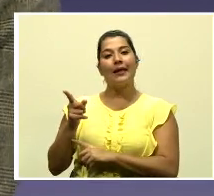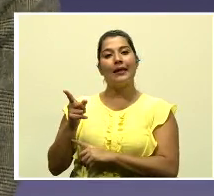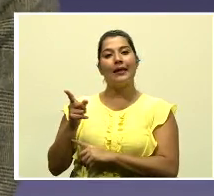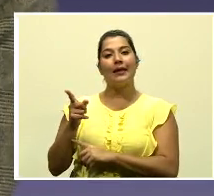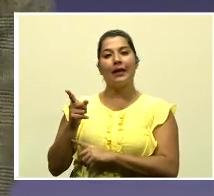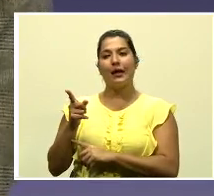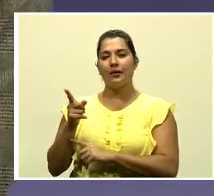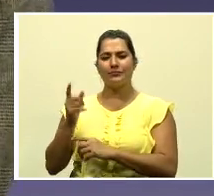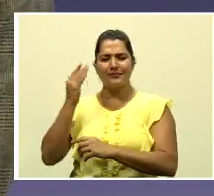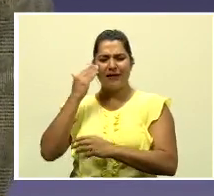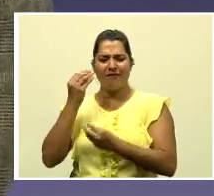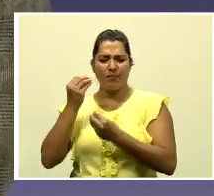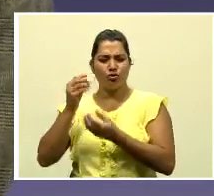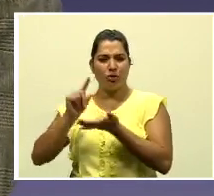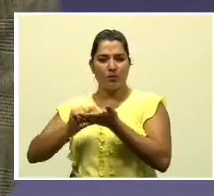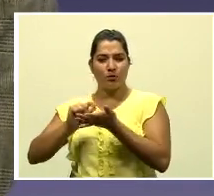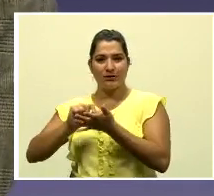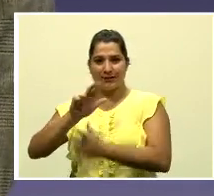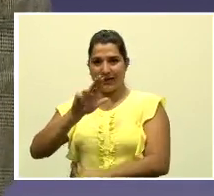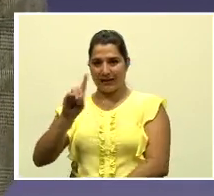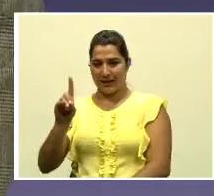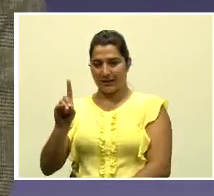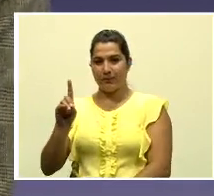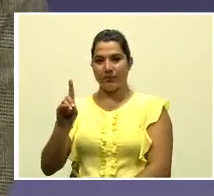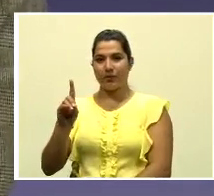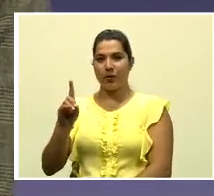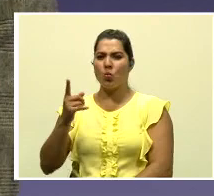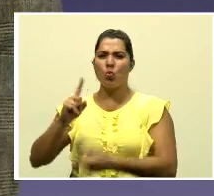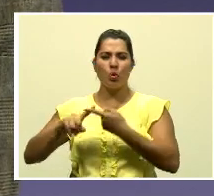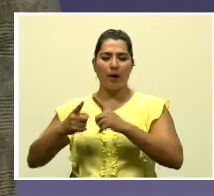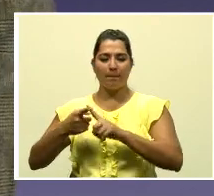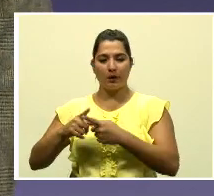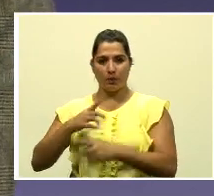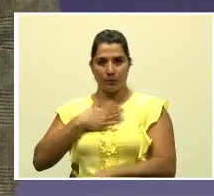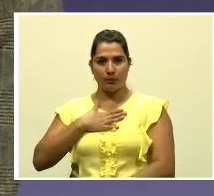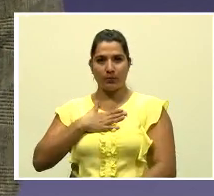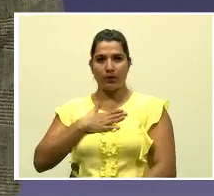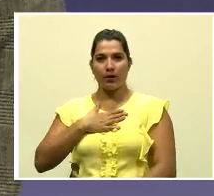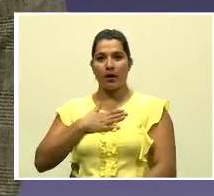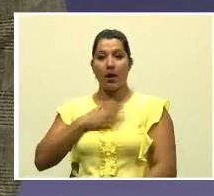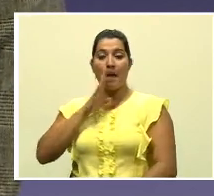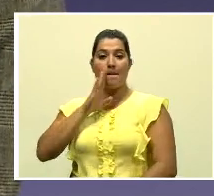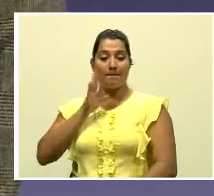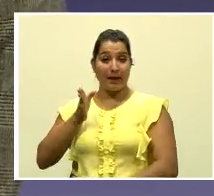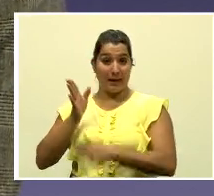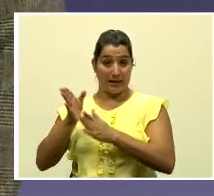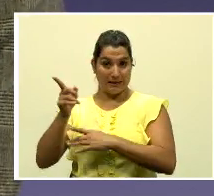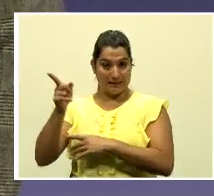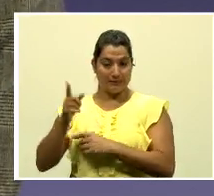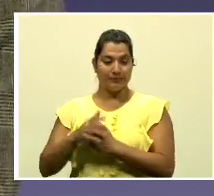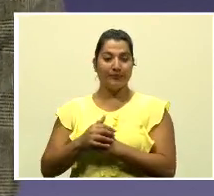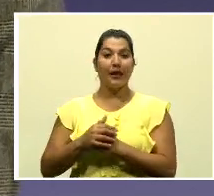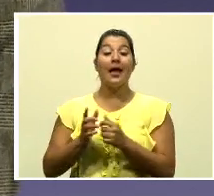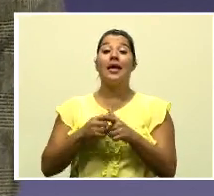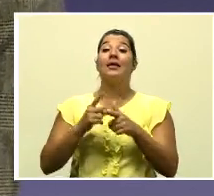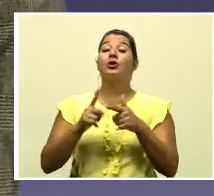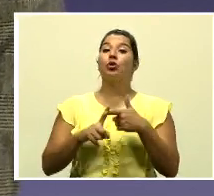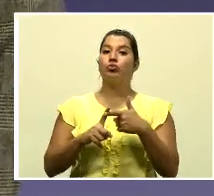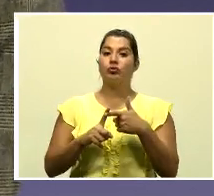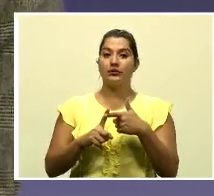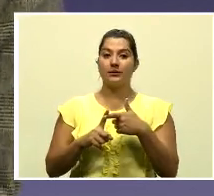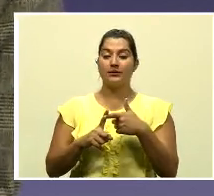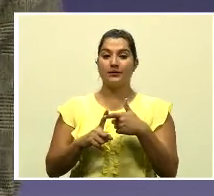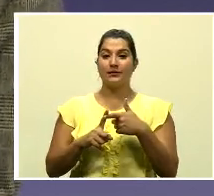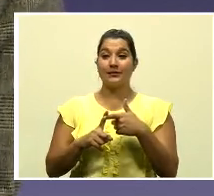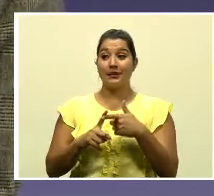de la impresión 3D, Jean-Marc Steinmans, que es un amigo común belga, tuvimos esta idea